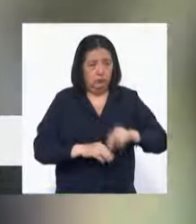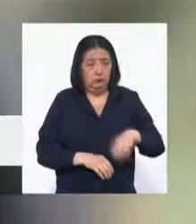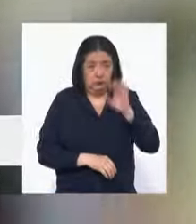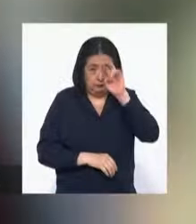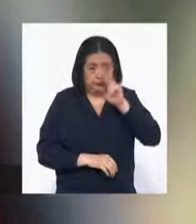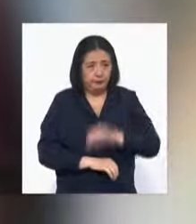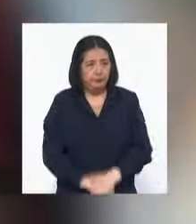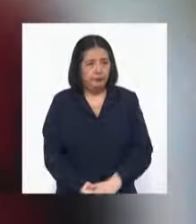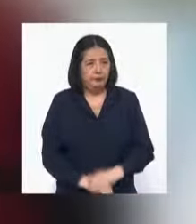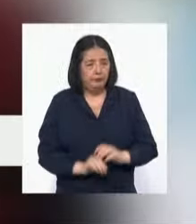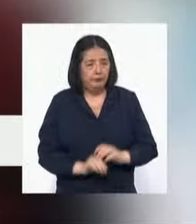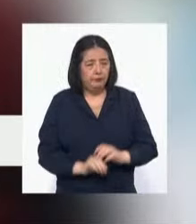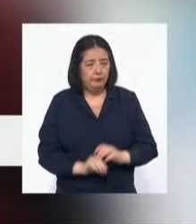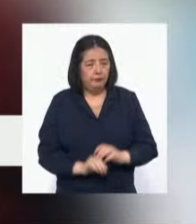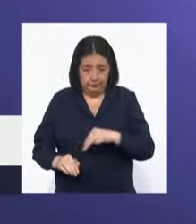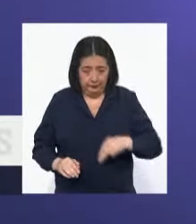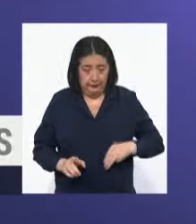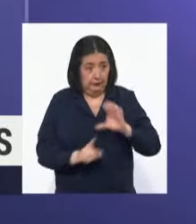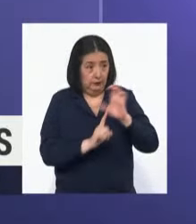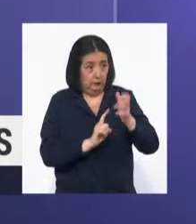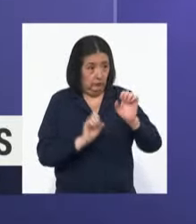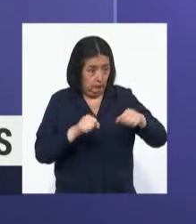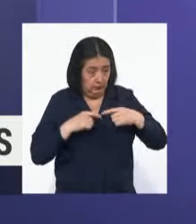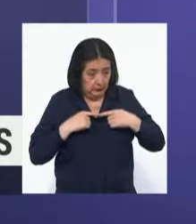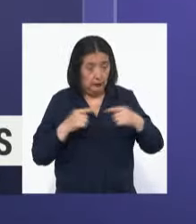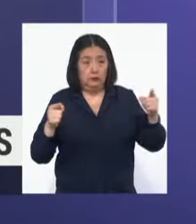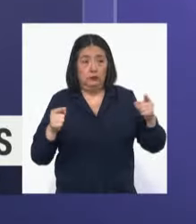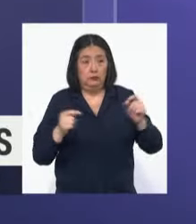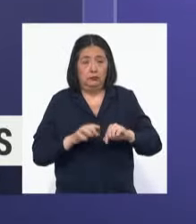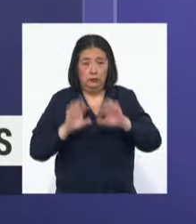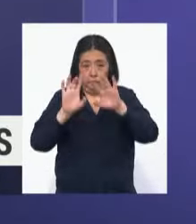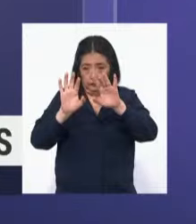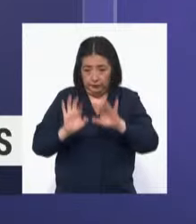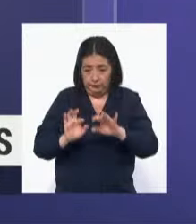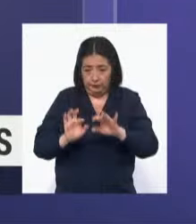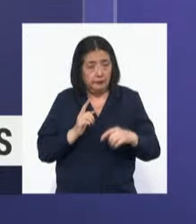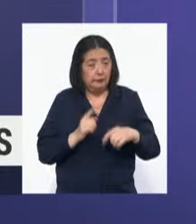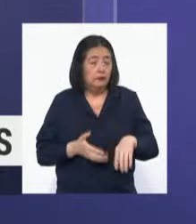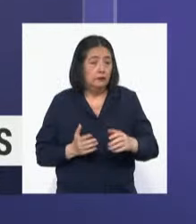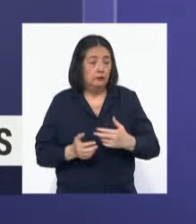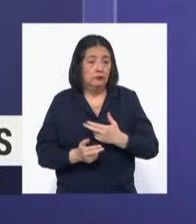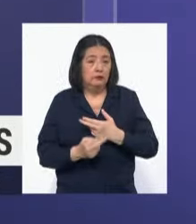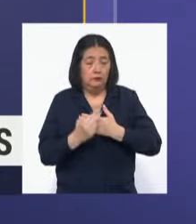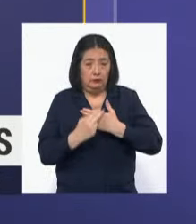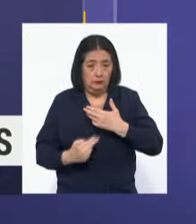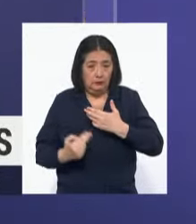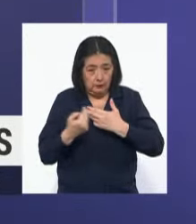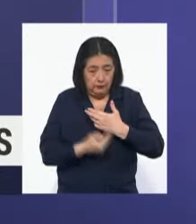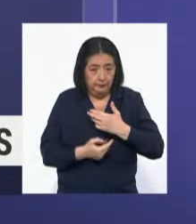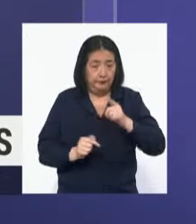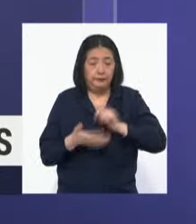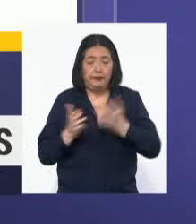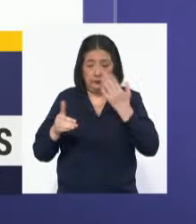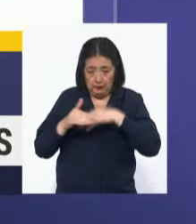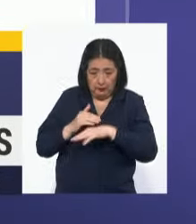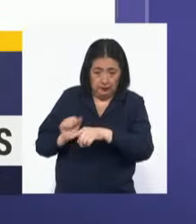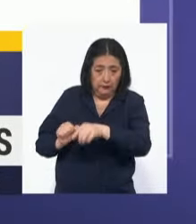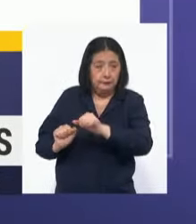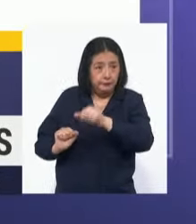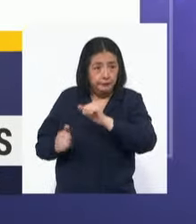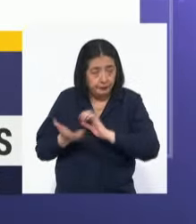Cusco. Por su lado, el Ministerio de Cultura anunció mediante la red social X que el ingreso de visitantes nacionales y extranjeros a